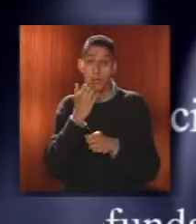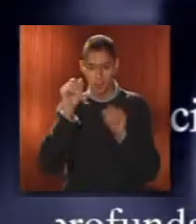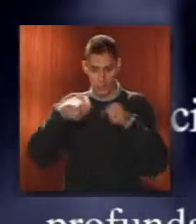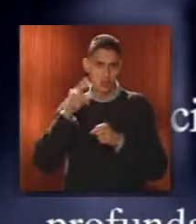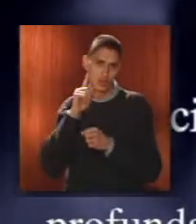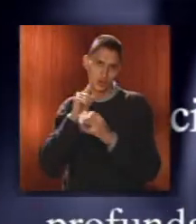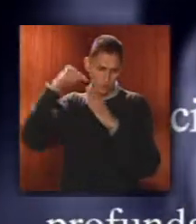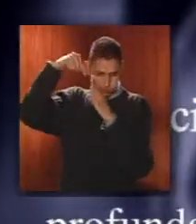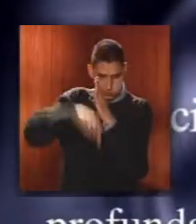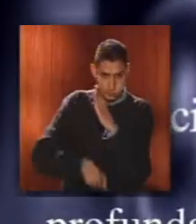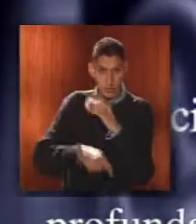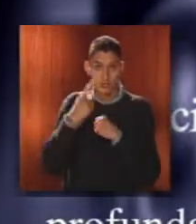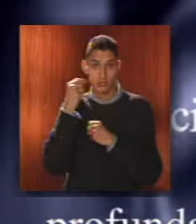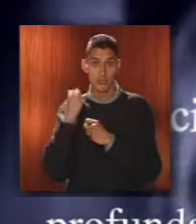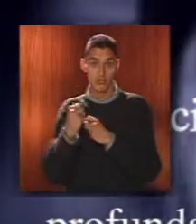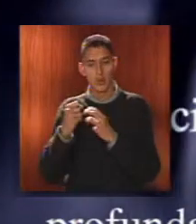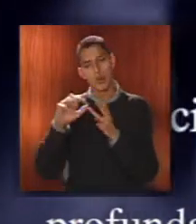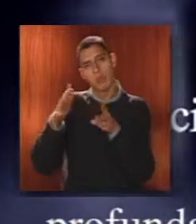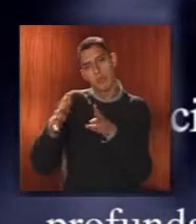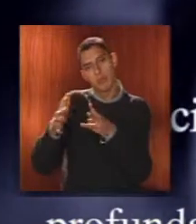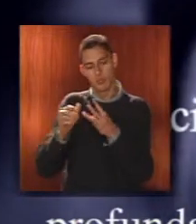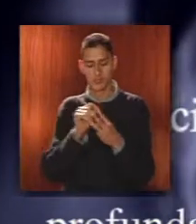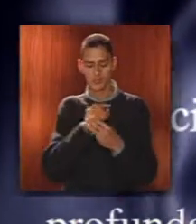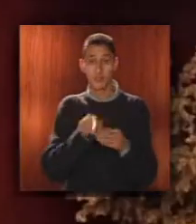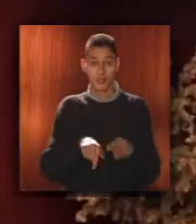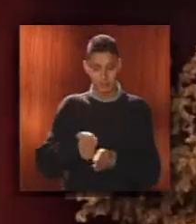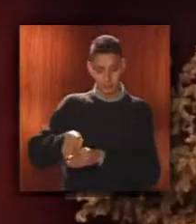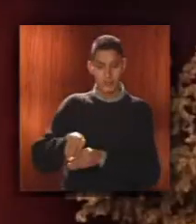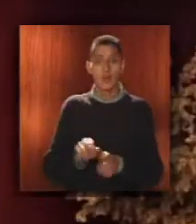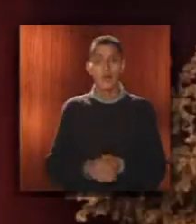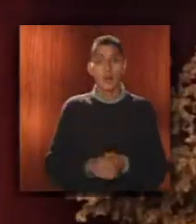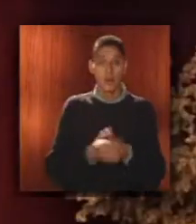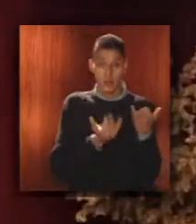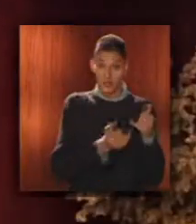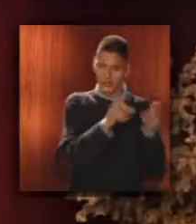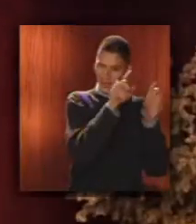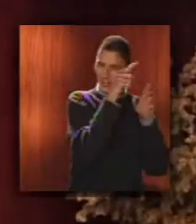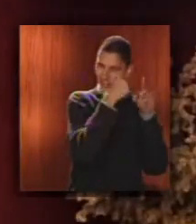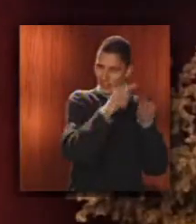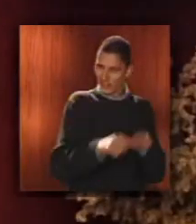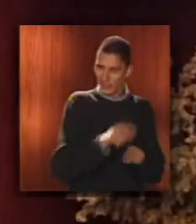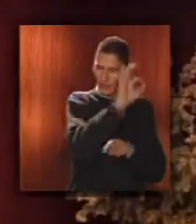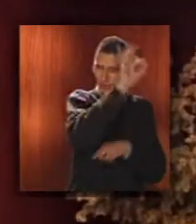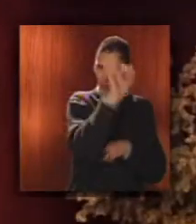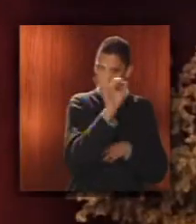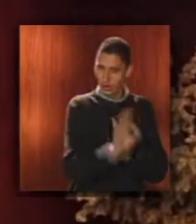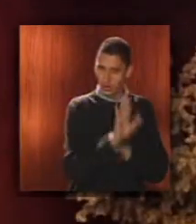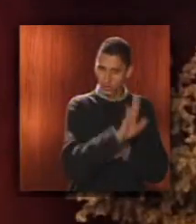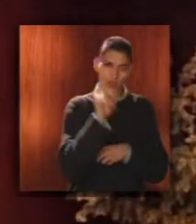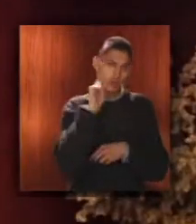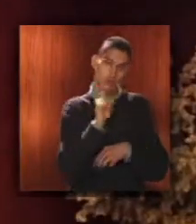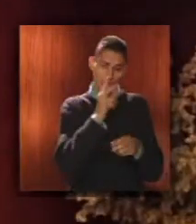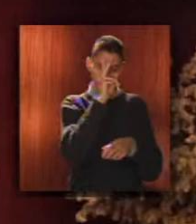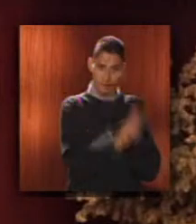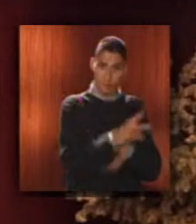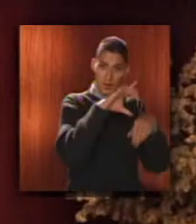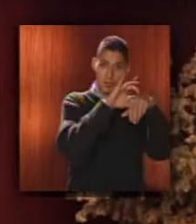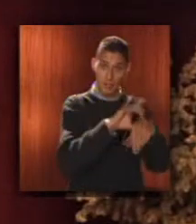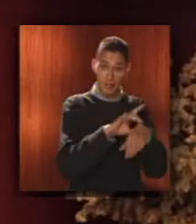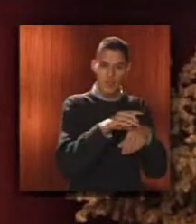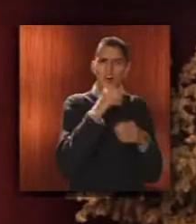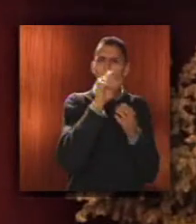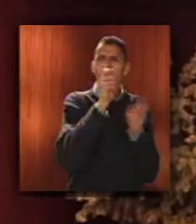Puede ser profunda, severa, moderada. Las categorías desde el enfoque médico